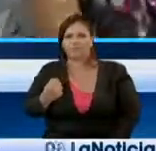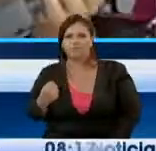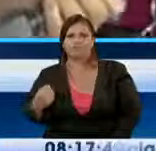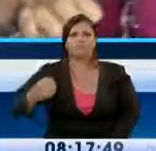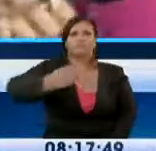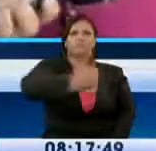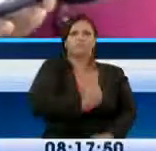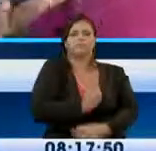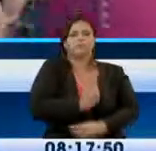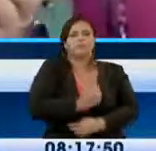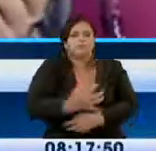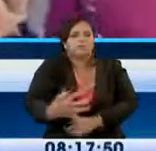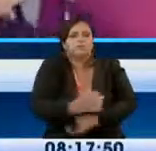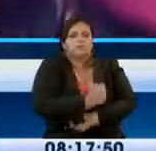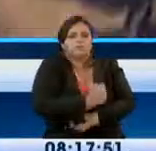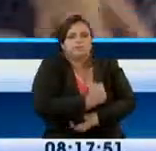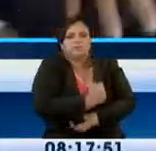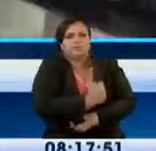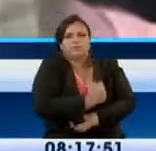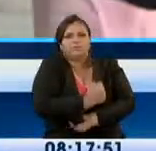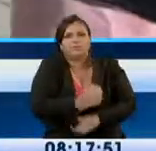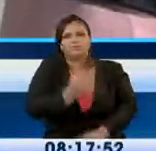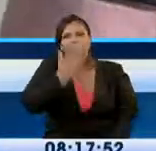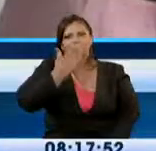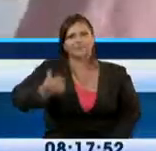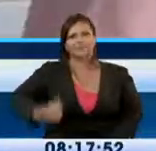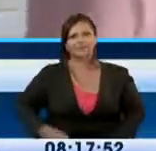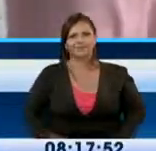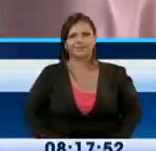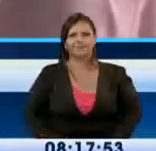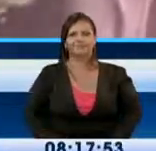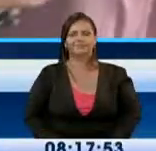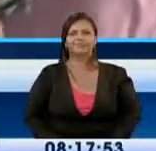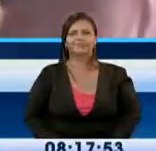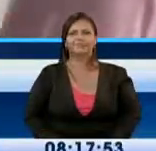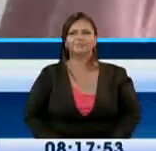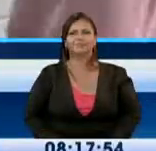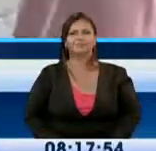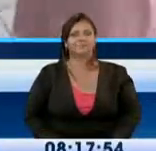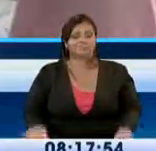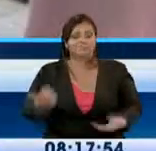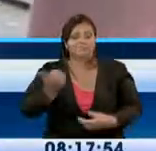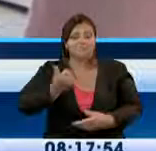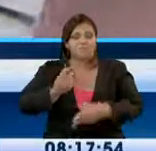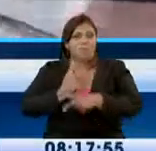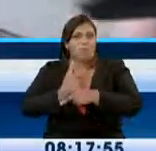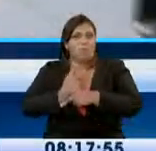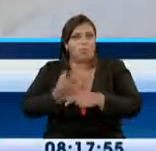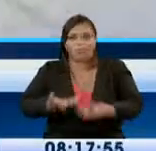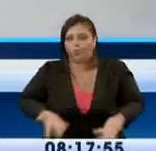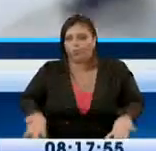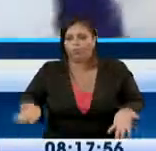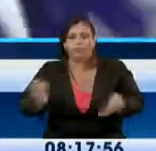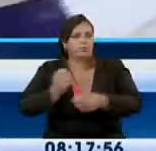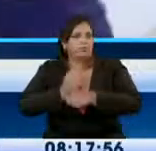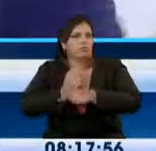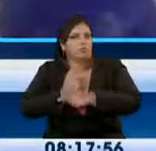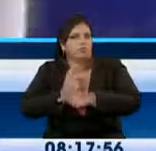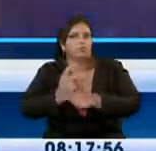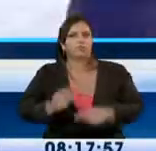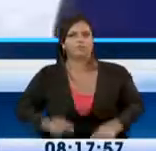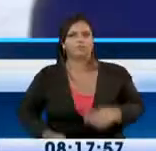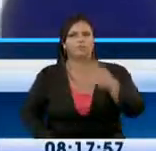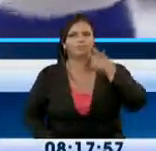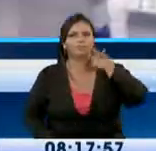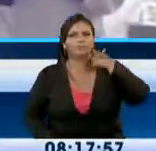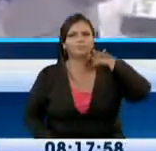cojan algo. Así, así es, sí, es verdad. Bueno, usted es una medida de prevención que toma. Ajá, sí. Sí, a la señora se asustó un poco. En todo